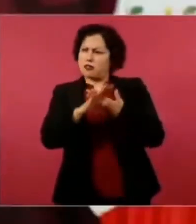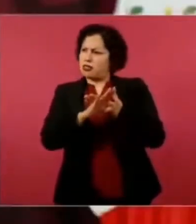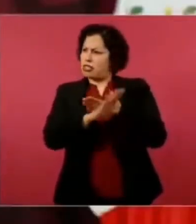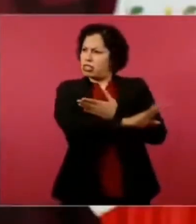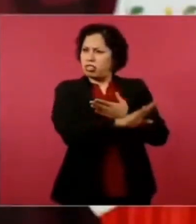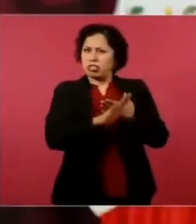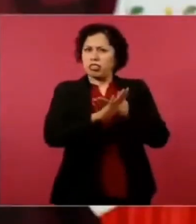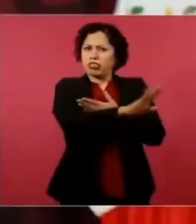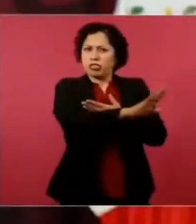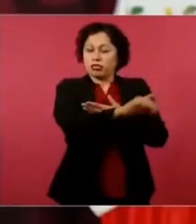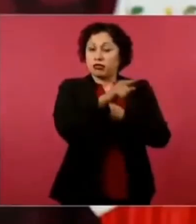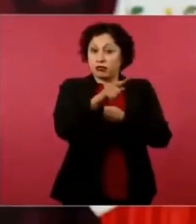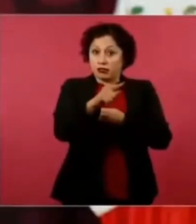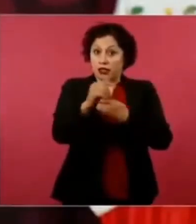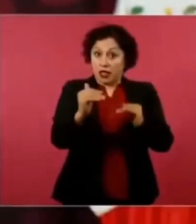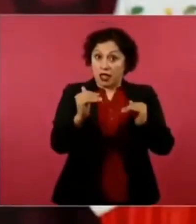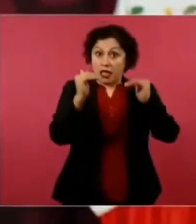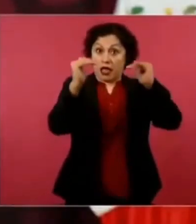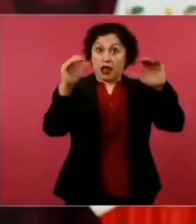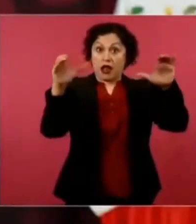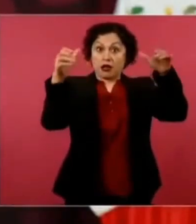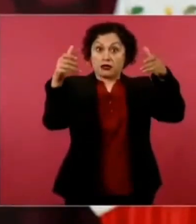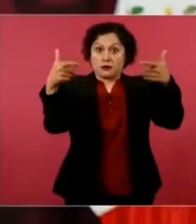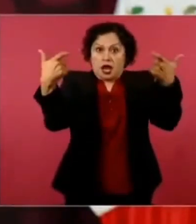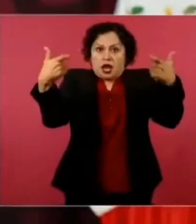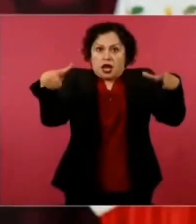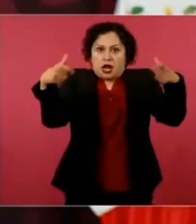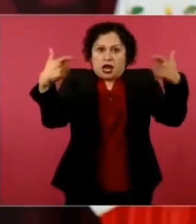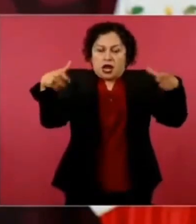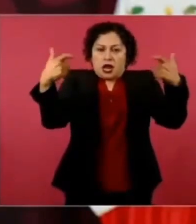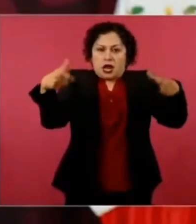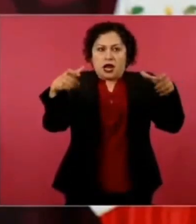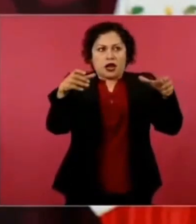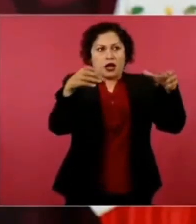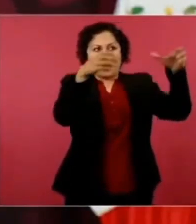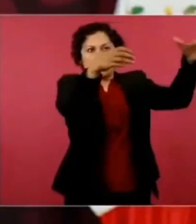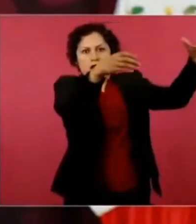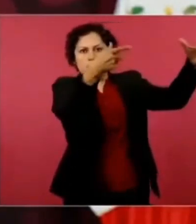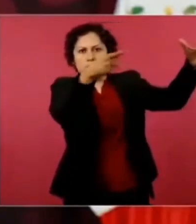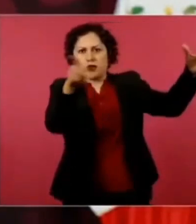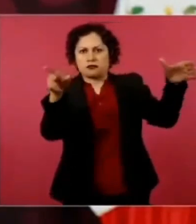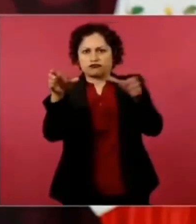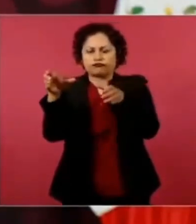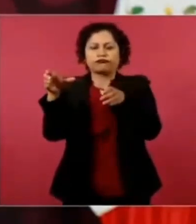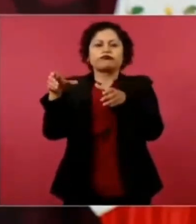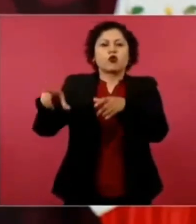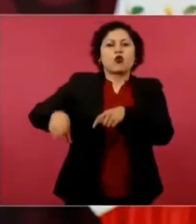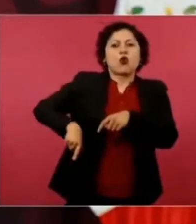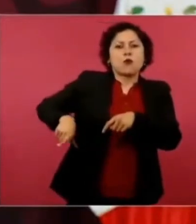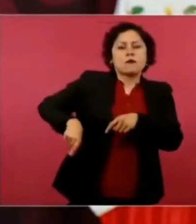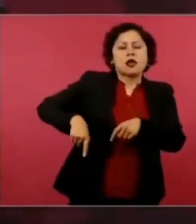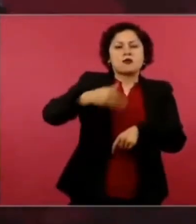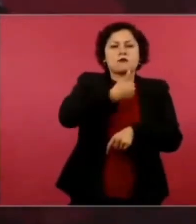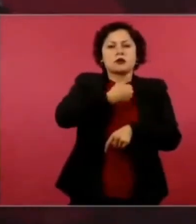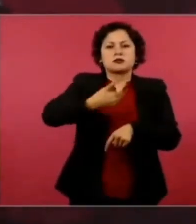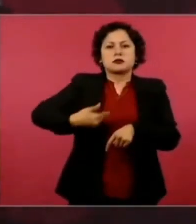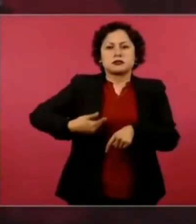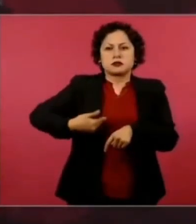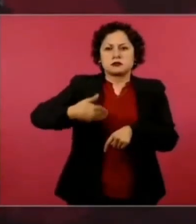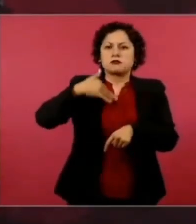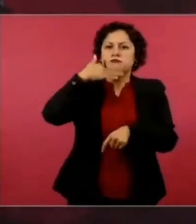abajo, se barre la corrupción, no se permite